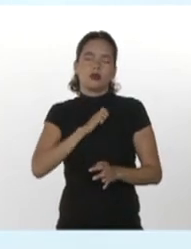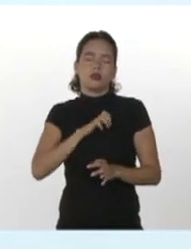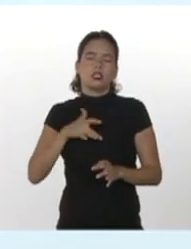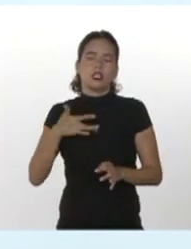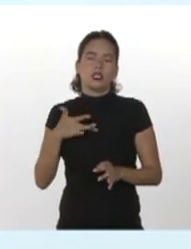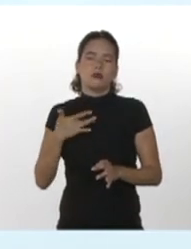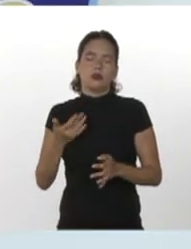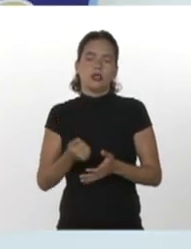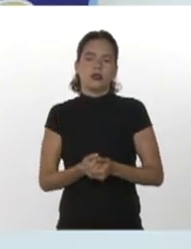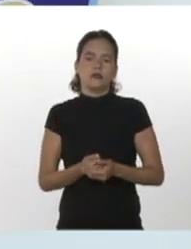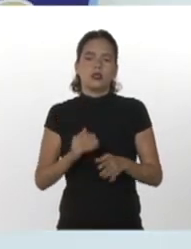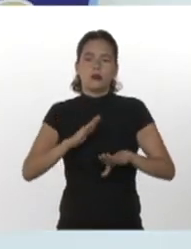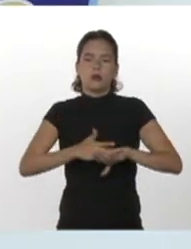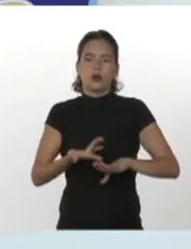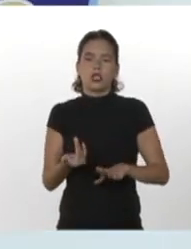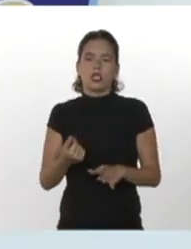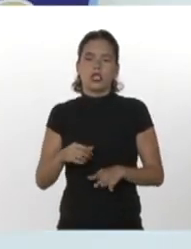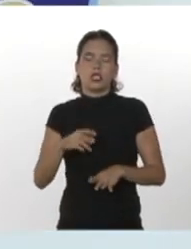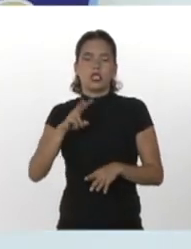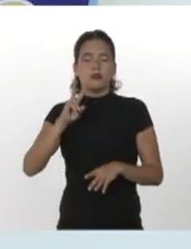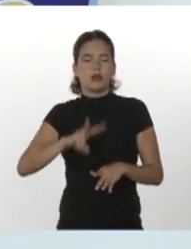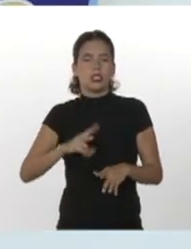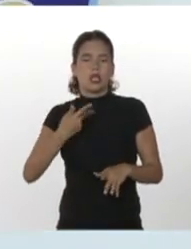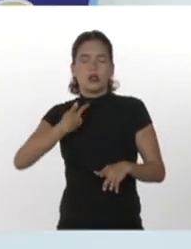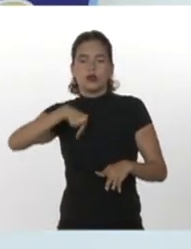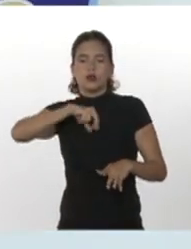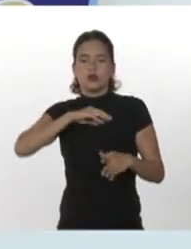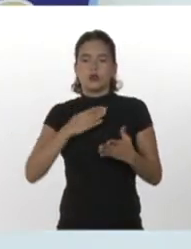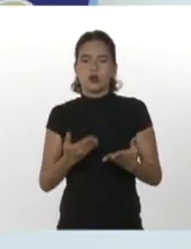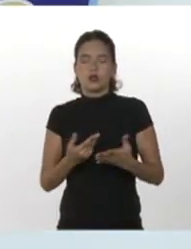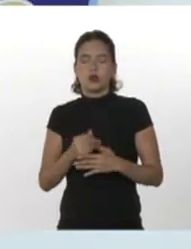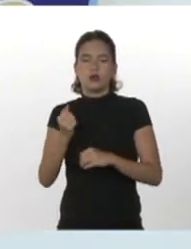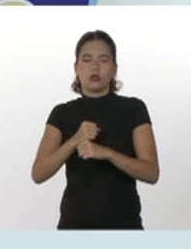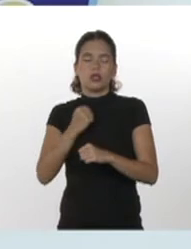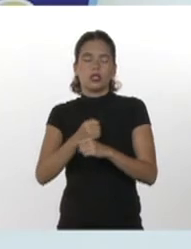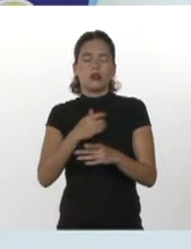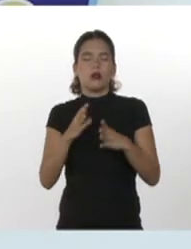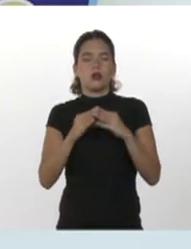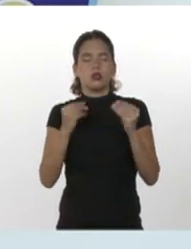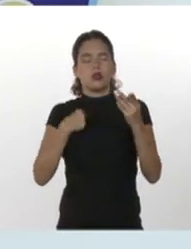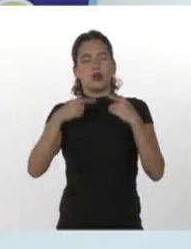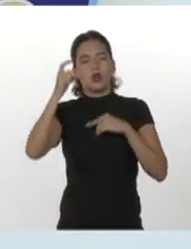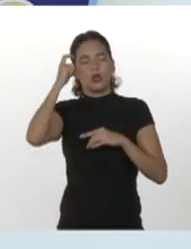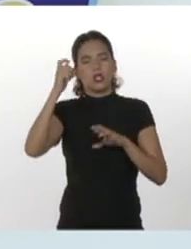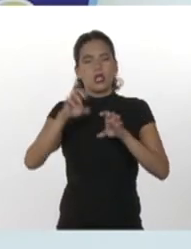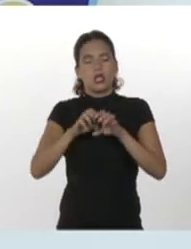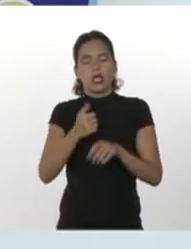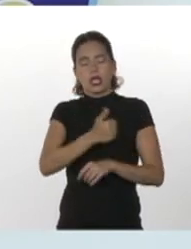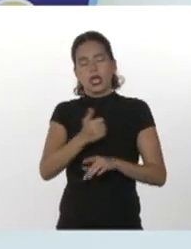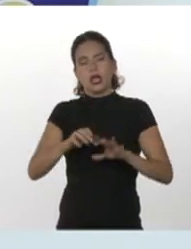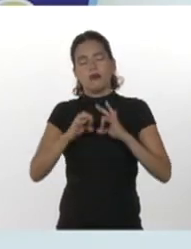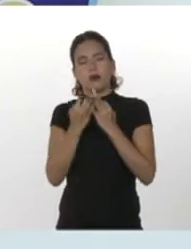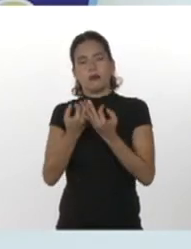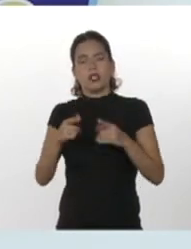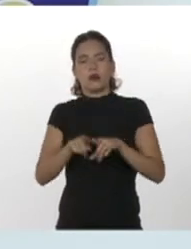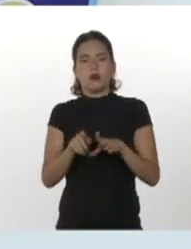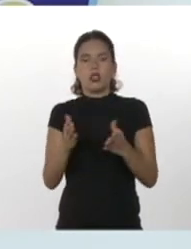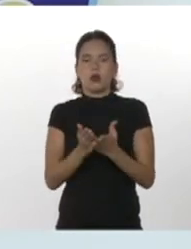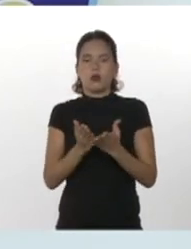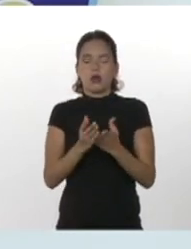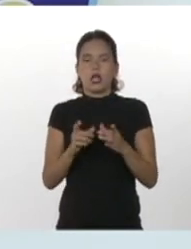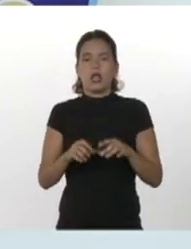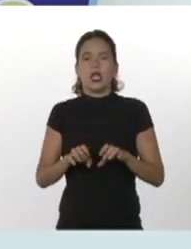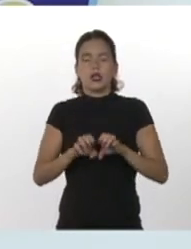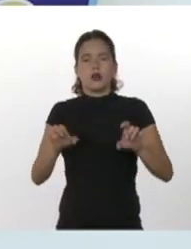sentimientos. Porque definitivamente nosotros o nuestra labor diaria en el programa Cada Familia Una Escuela, en el segmento